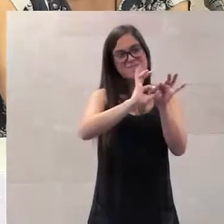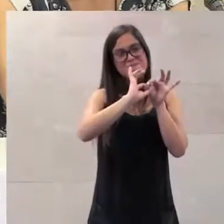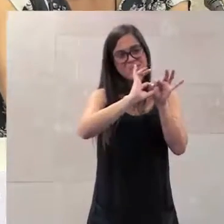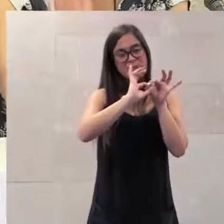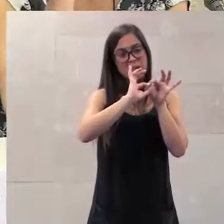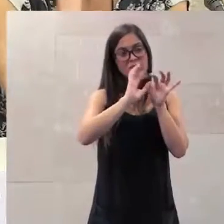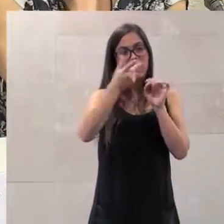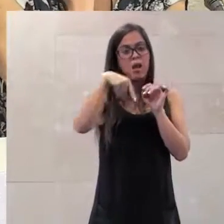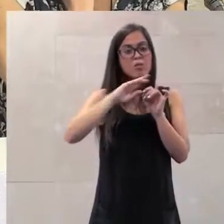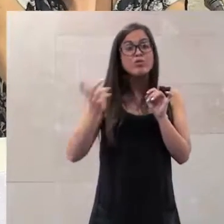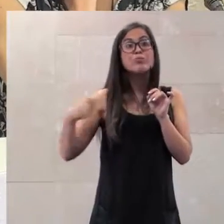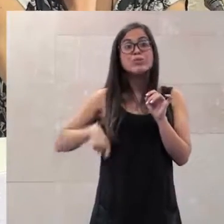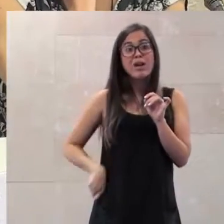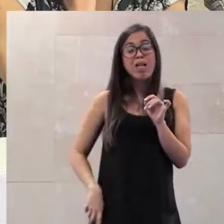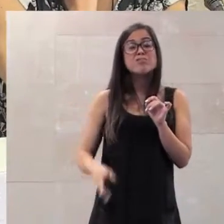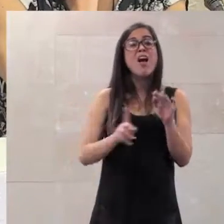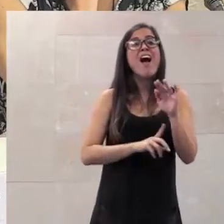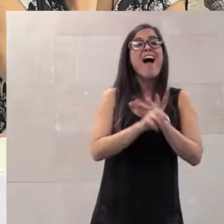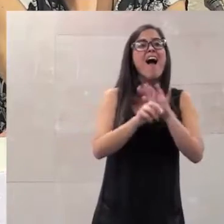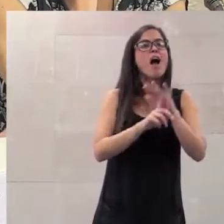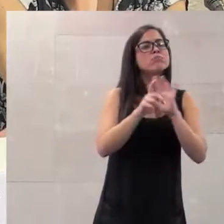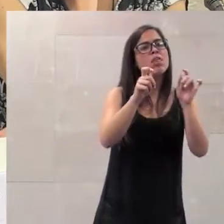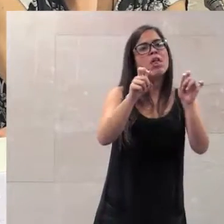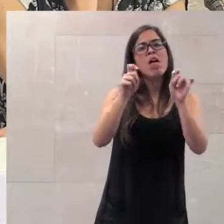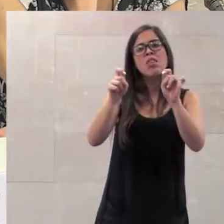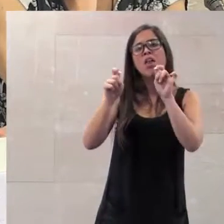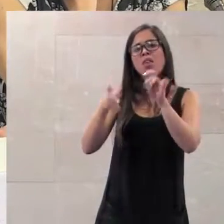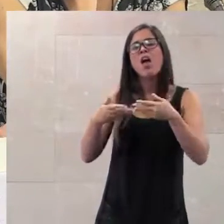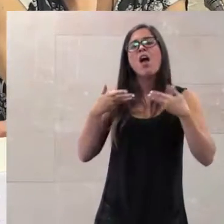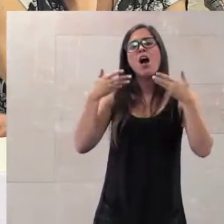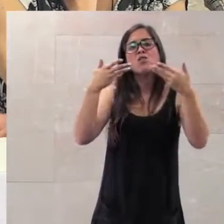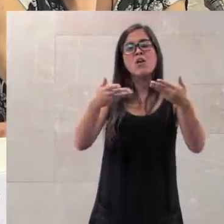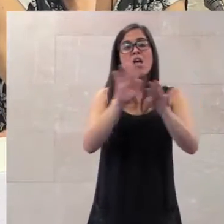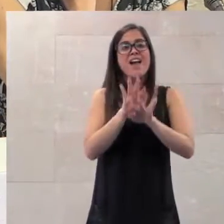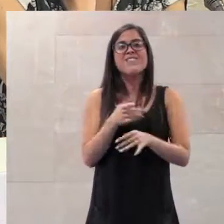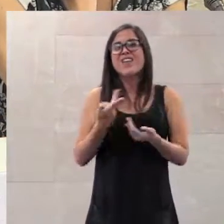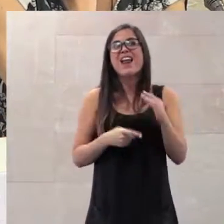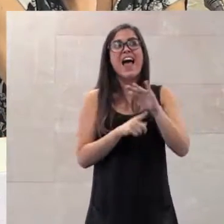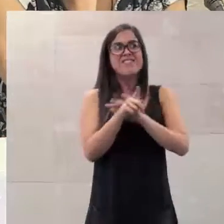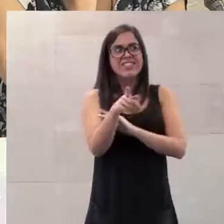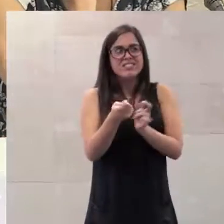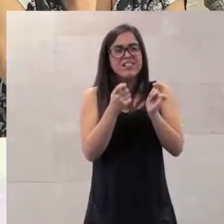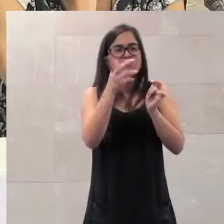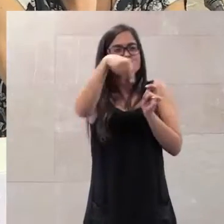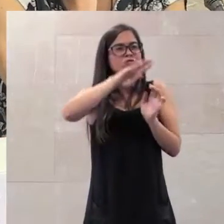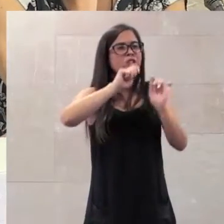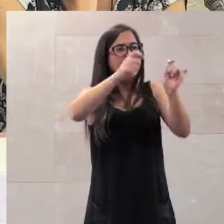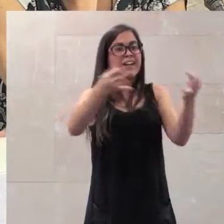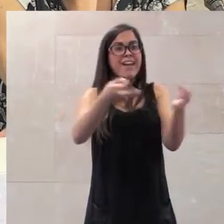facilitando estos avances en unos procesos que, al final, van a ser absolutamente liberadores para